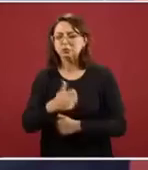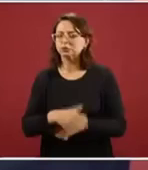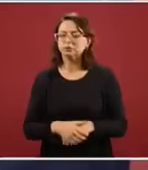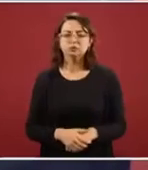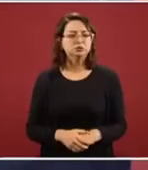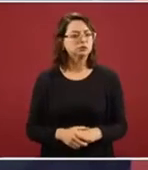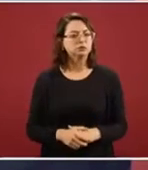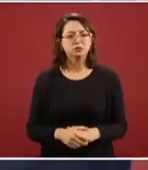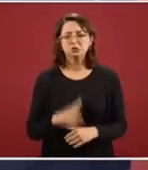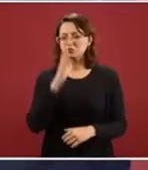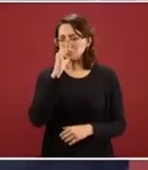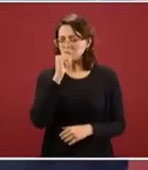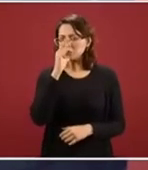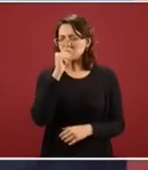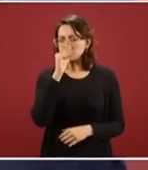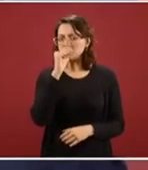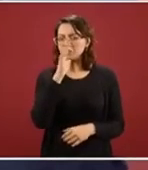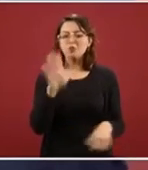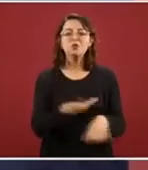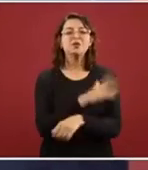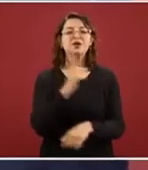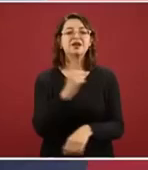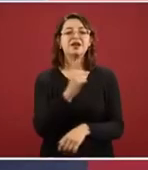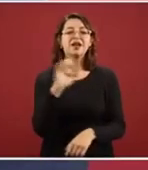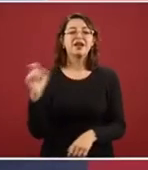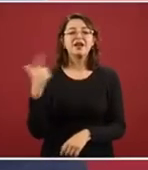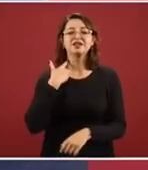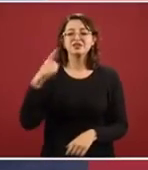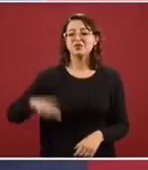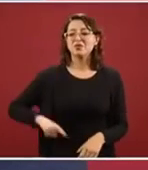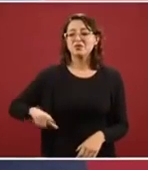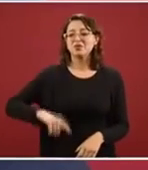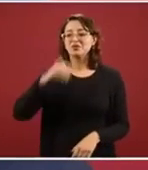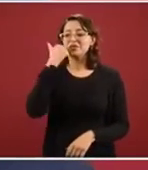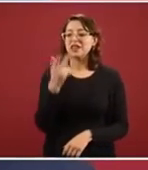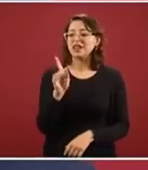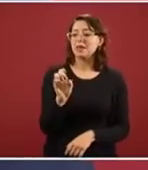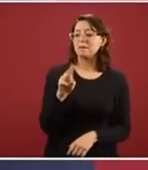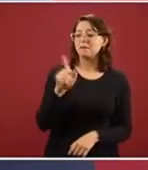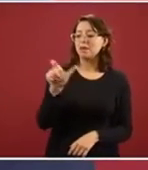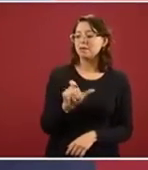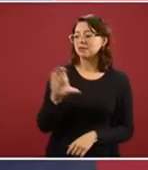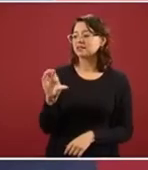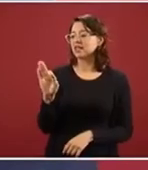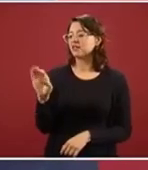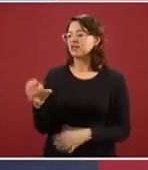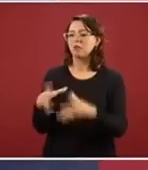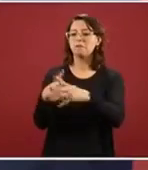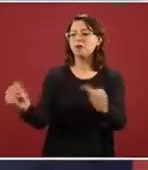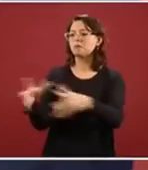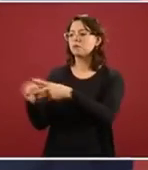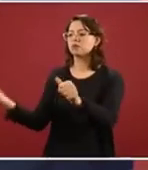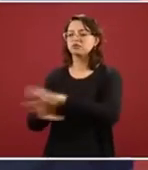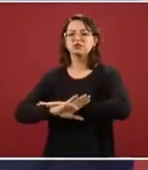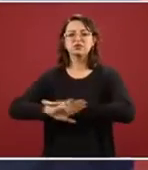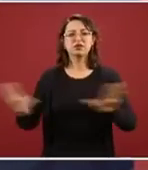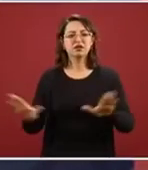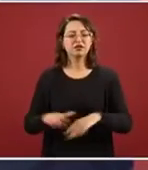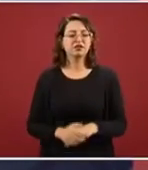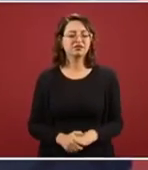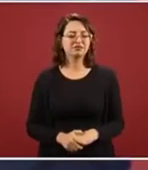el objetivo era desaparecer Pemex y desaparecer la Comisión Federal de Electricidad.